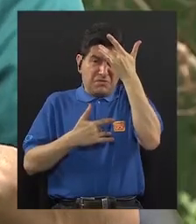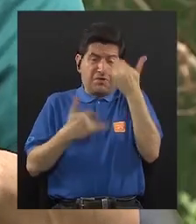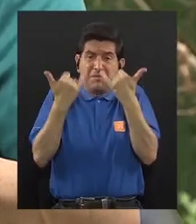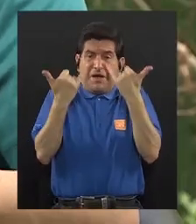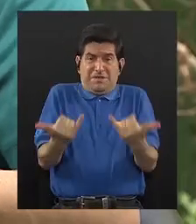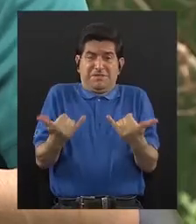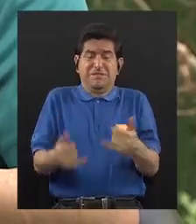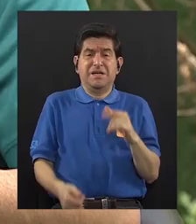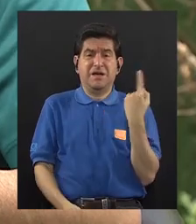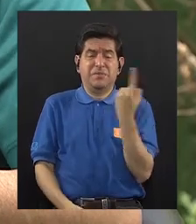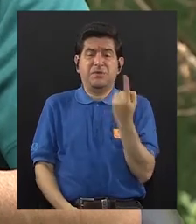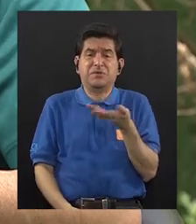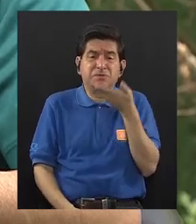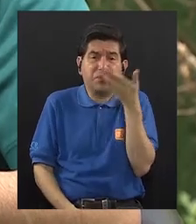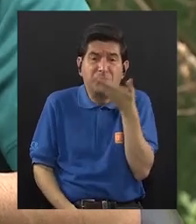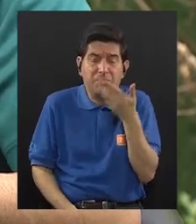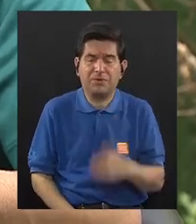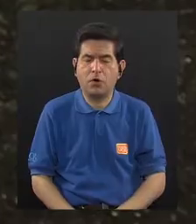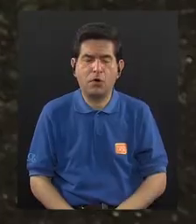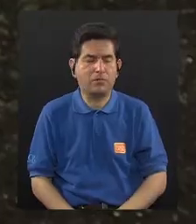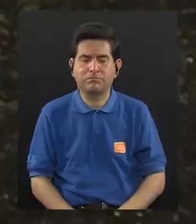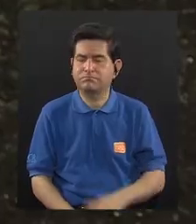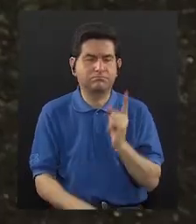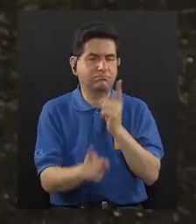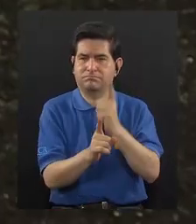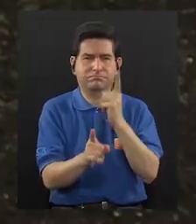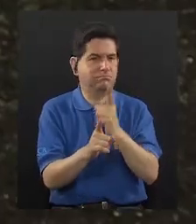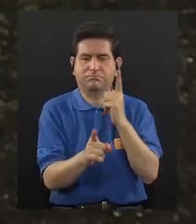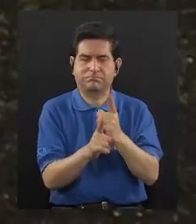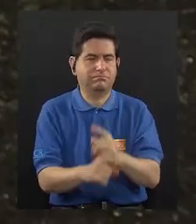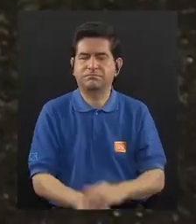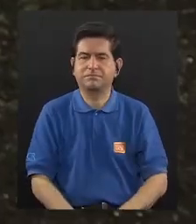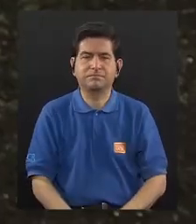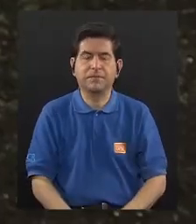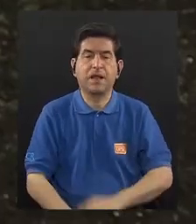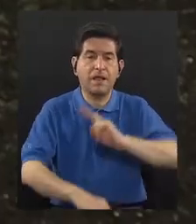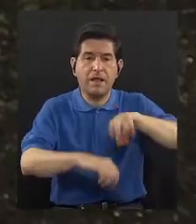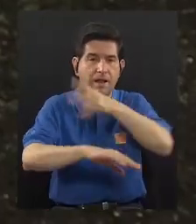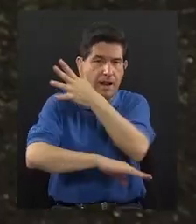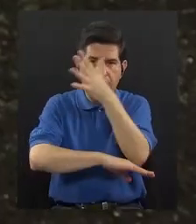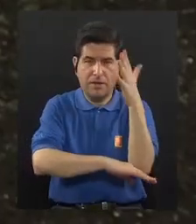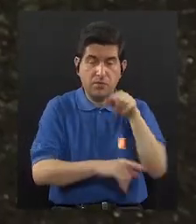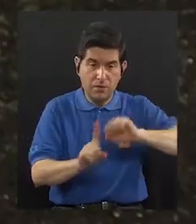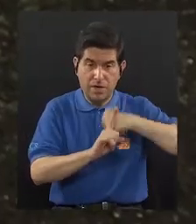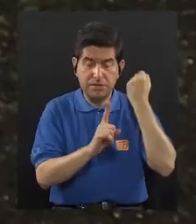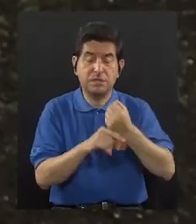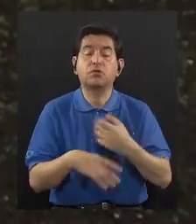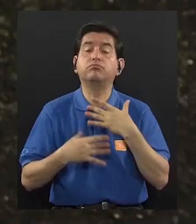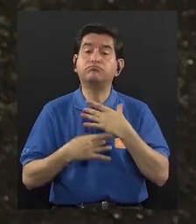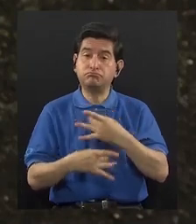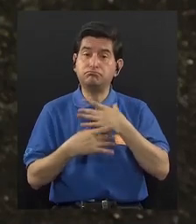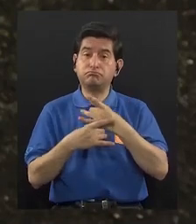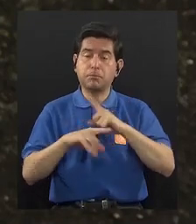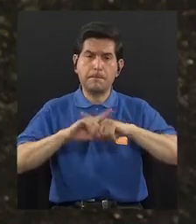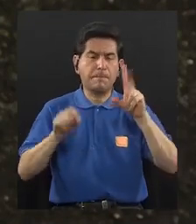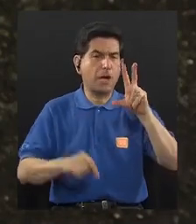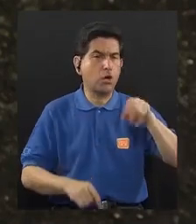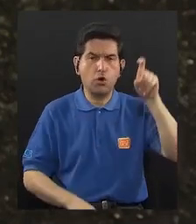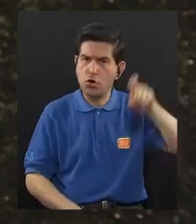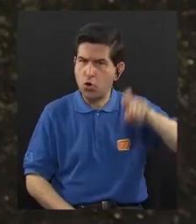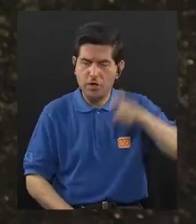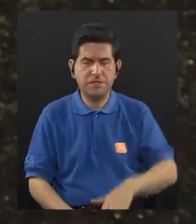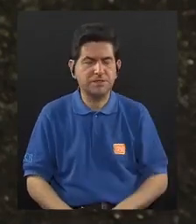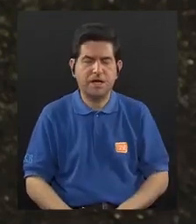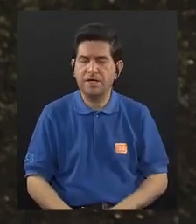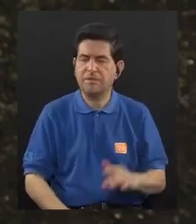por solamente por estar en contacto con y no necesariamente es así de hecho la naturaleza en eso es muy curiosa pero no